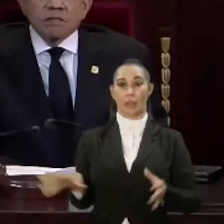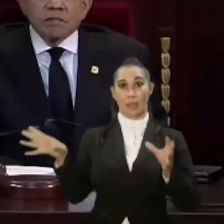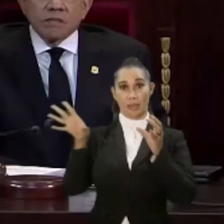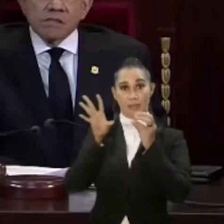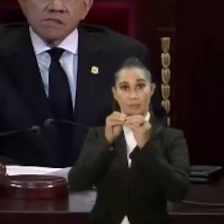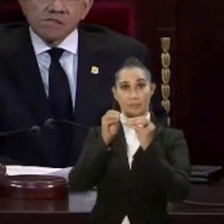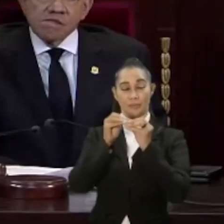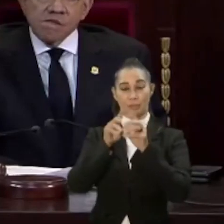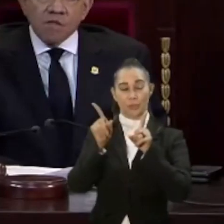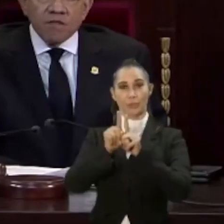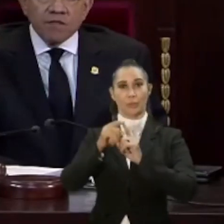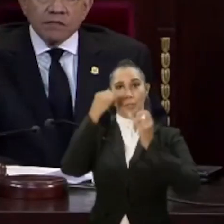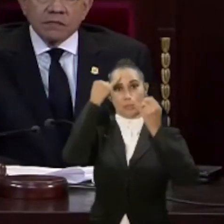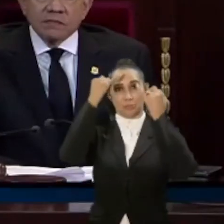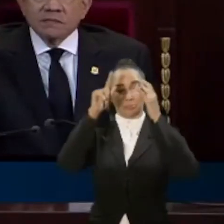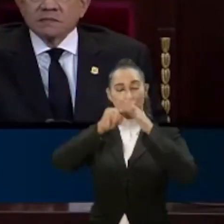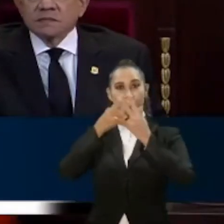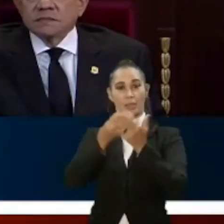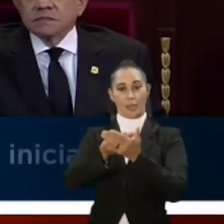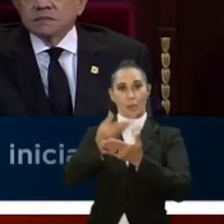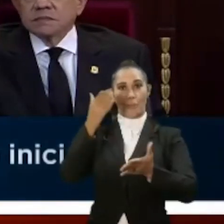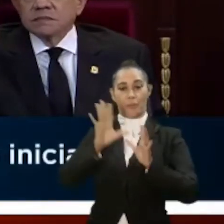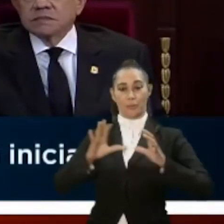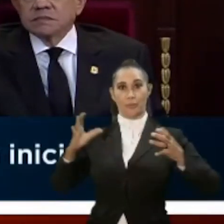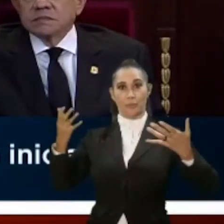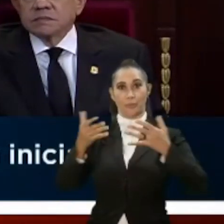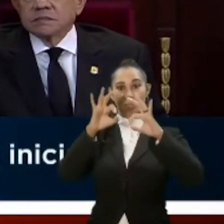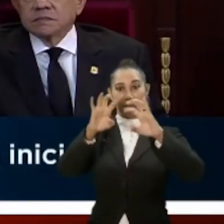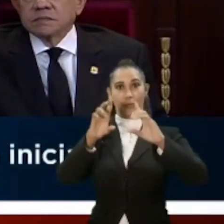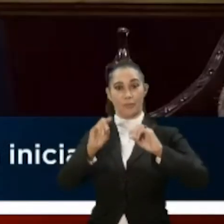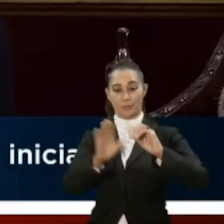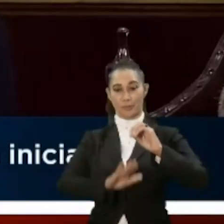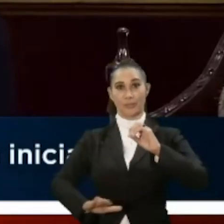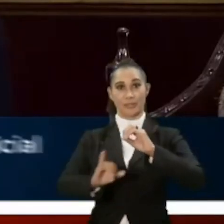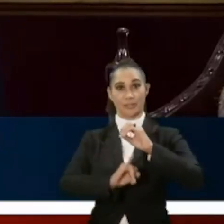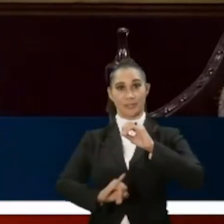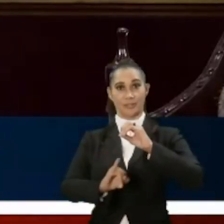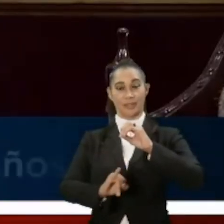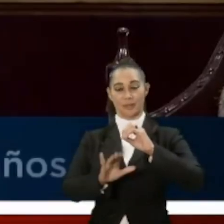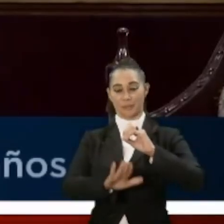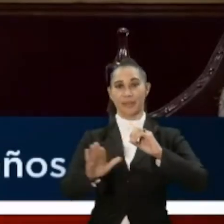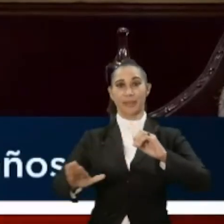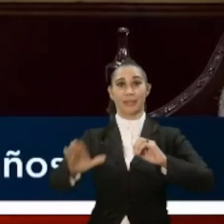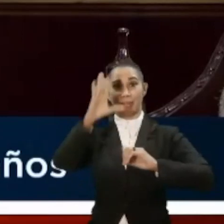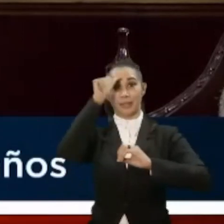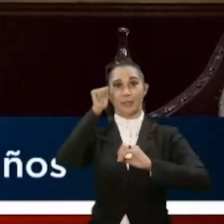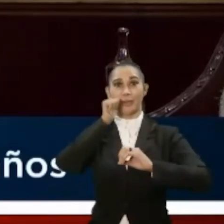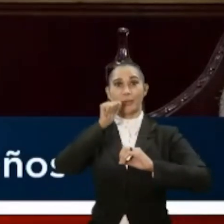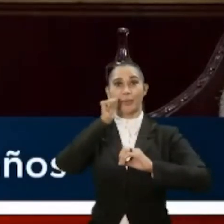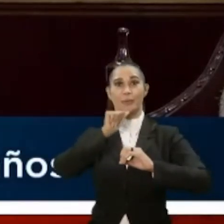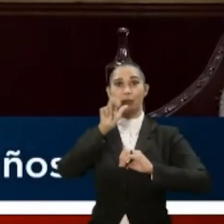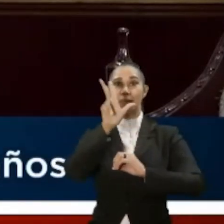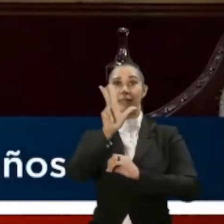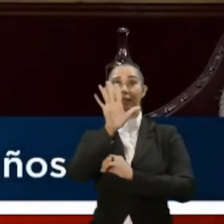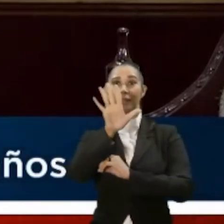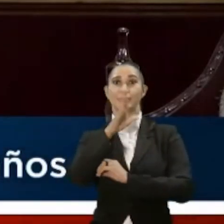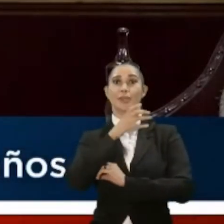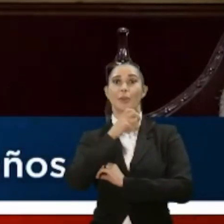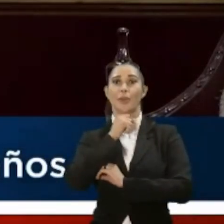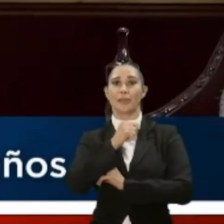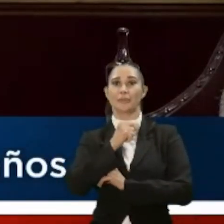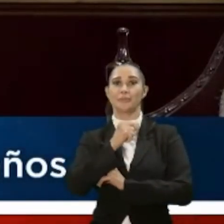hemos desplegado la iniciativa Aumento de la Cobertura de Educación Inicial para niños y niñas de 3 a 5